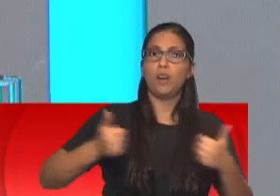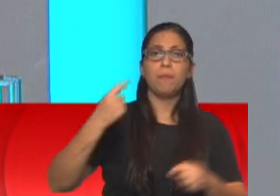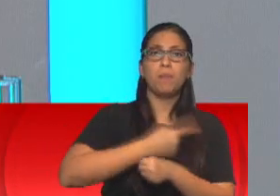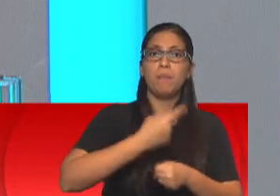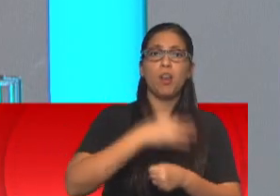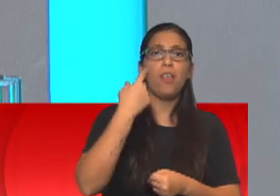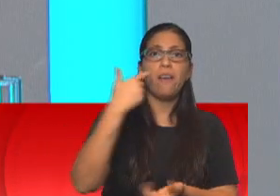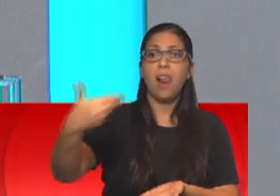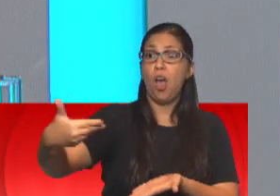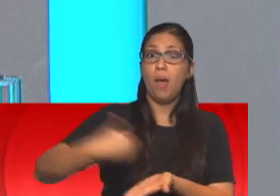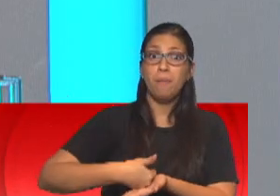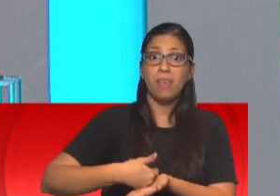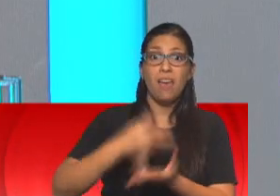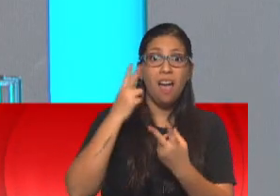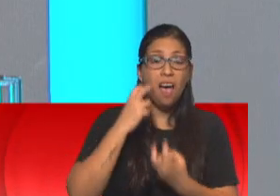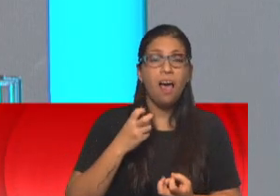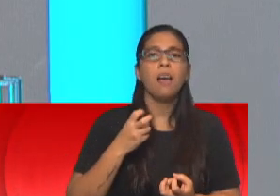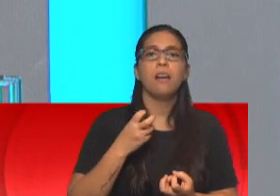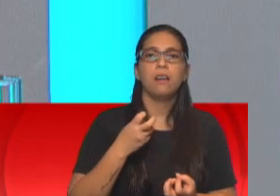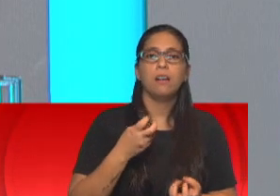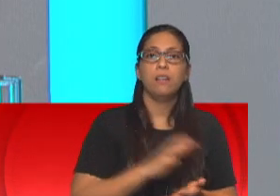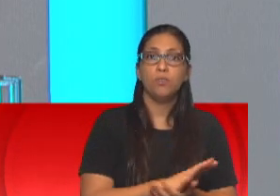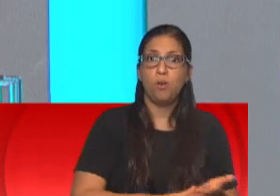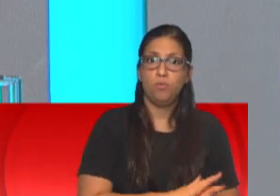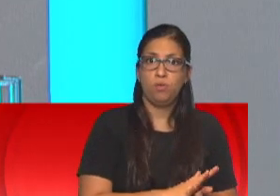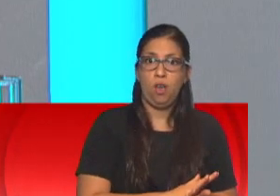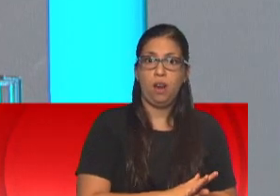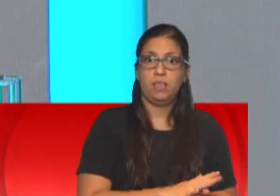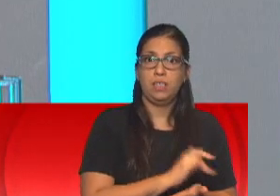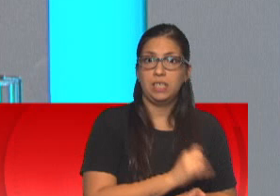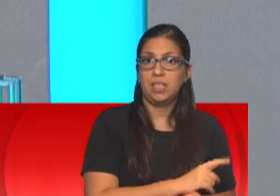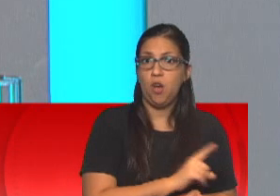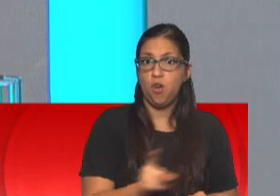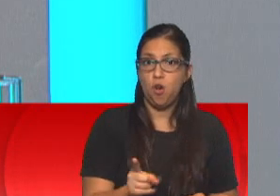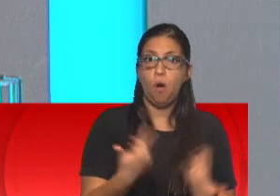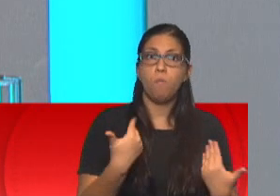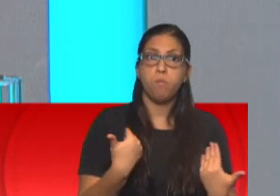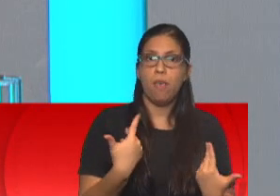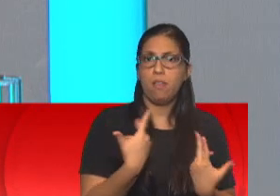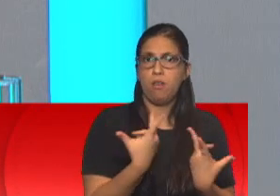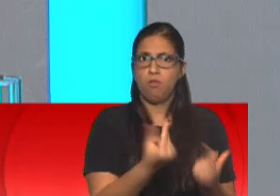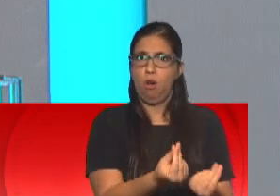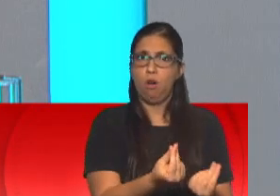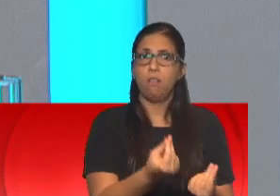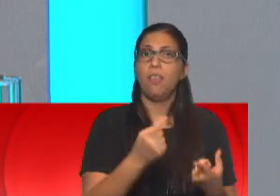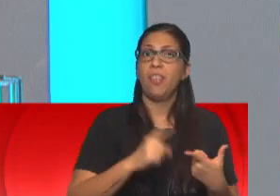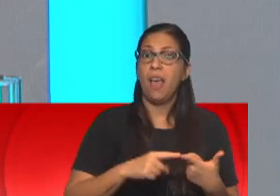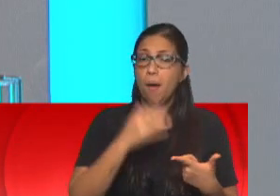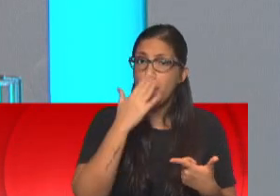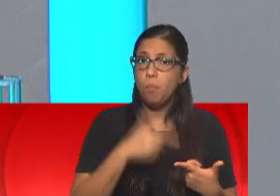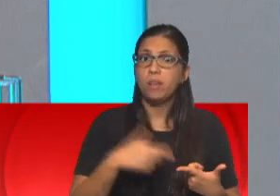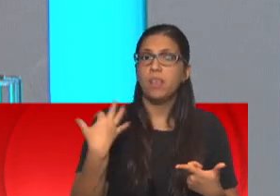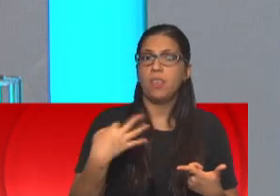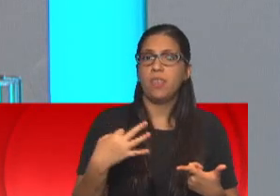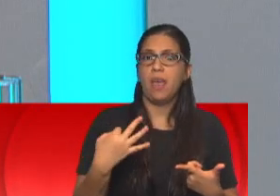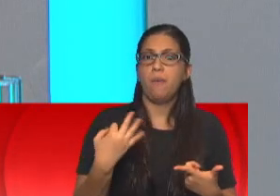esa recusación. Obvio. Y después de que resuelva esa recusación, que se la pueden llegar a rechazar, va a tener que resolver